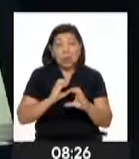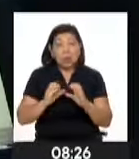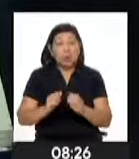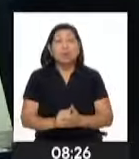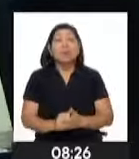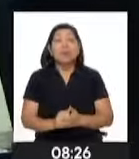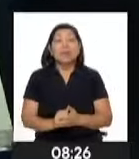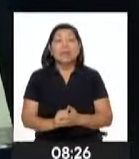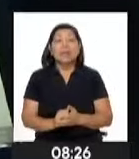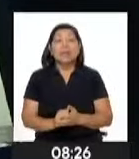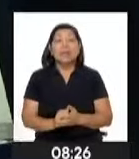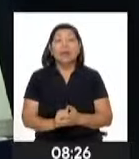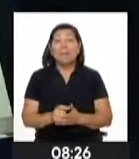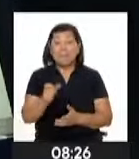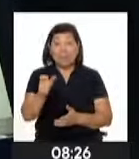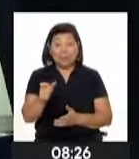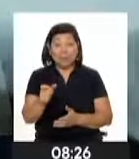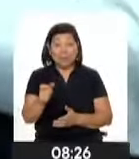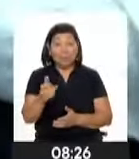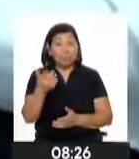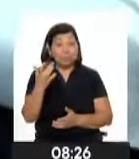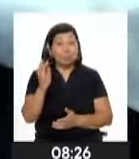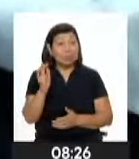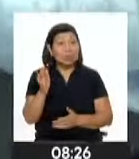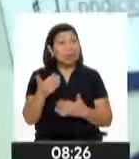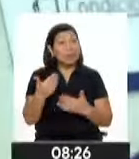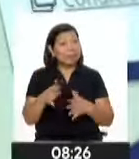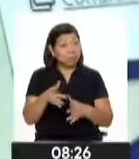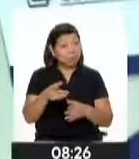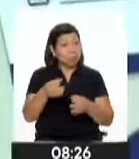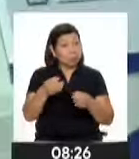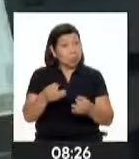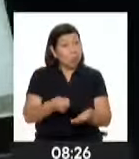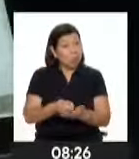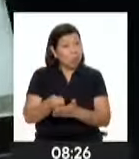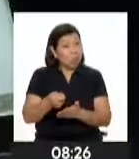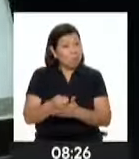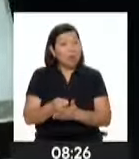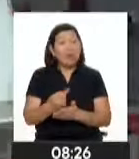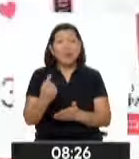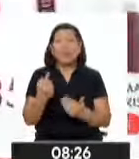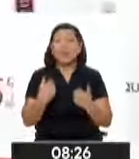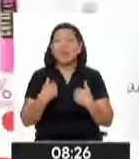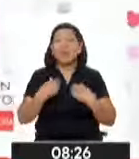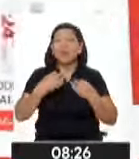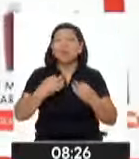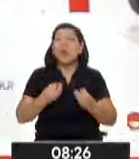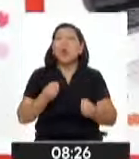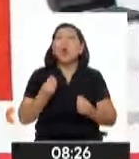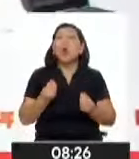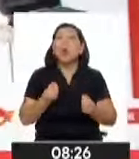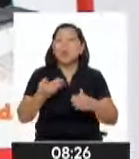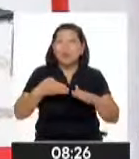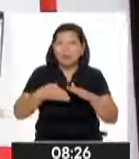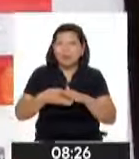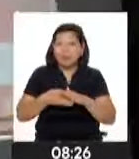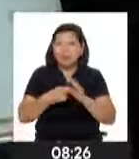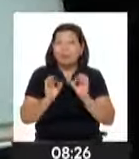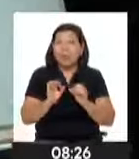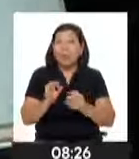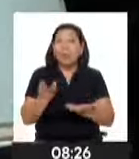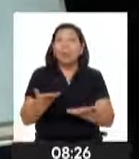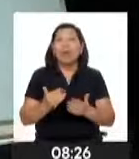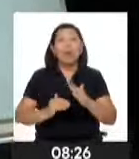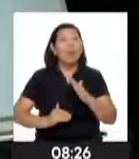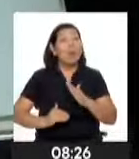comunicarme. El experto agrega que si ya está seguro de su compra, solo debe asegurarse de haber ingresado a una página